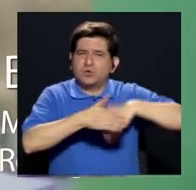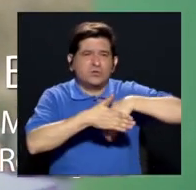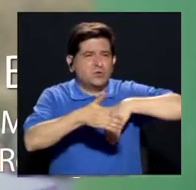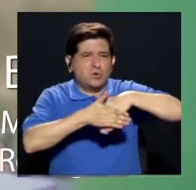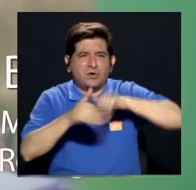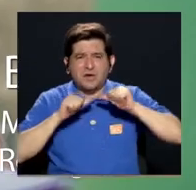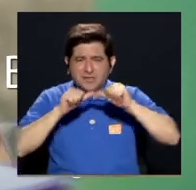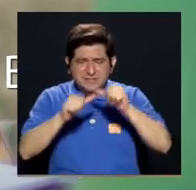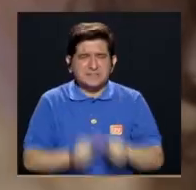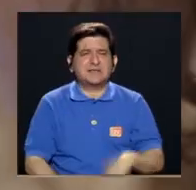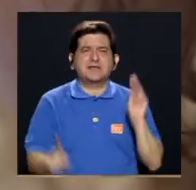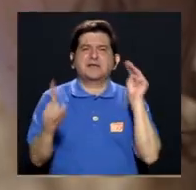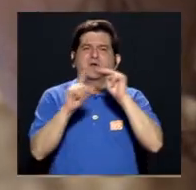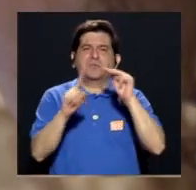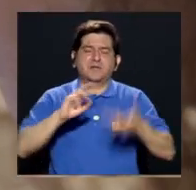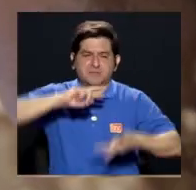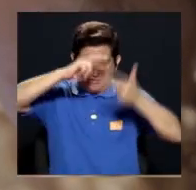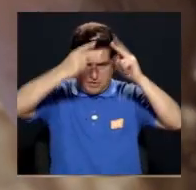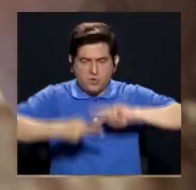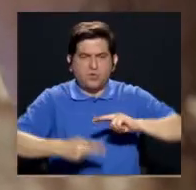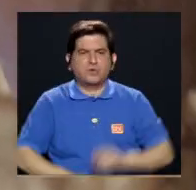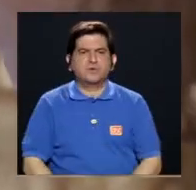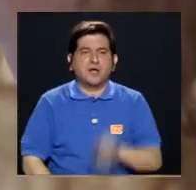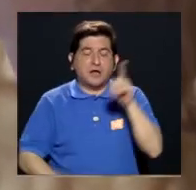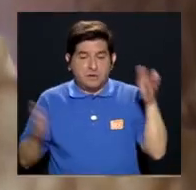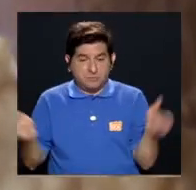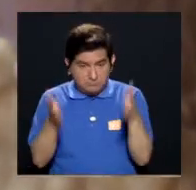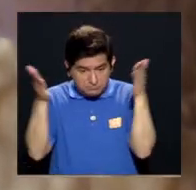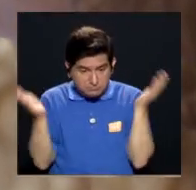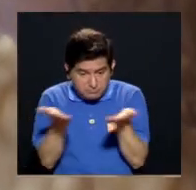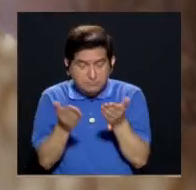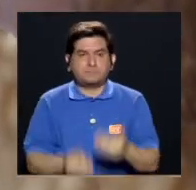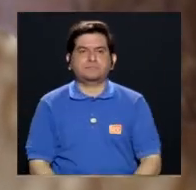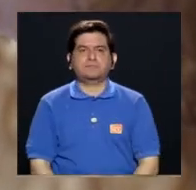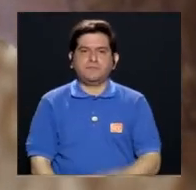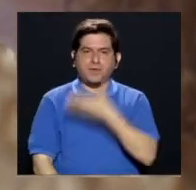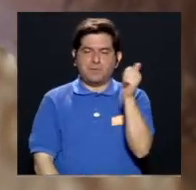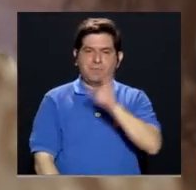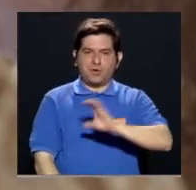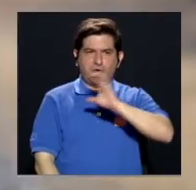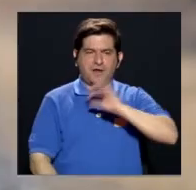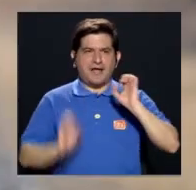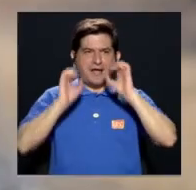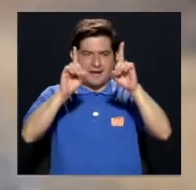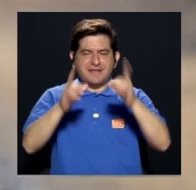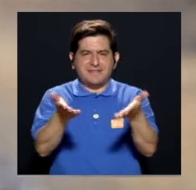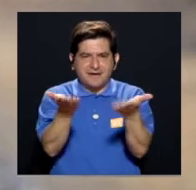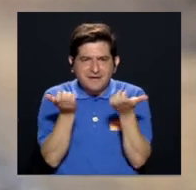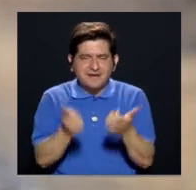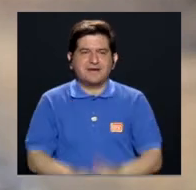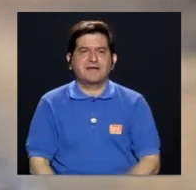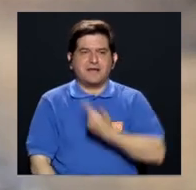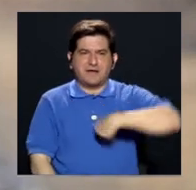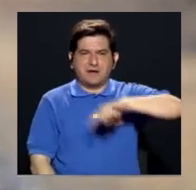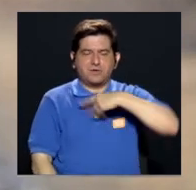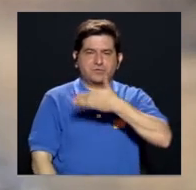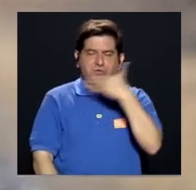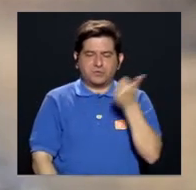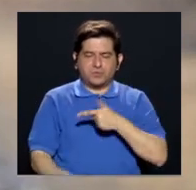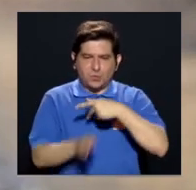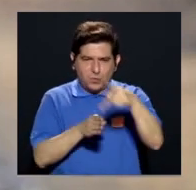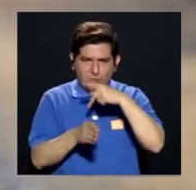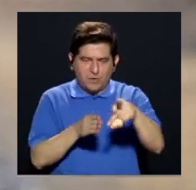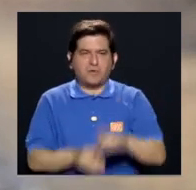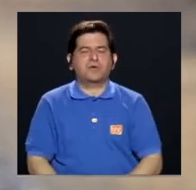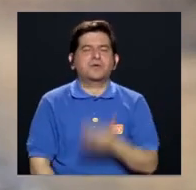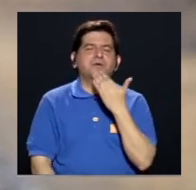obstáculo para seguir con nuestras metas, todo lo contrario, tienen que ser como un impulso para querer tener mejor calidad de educación y así llegar a ser mejores profesionales. Y